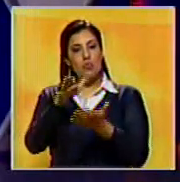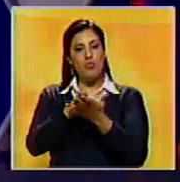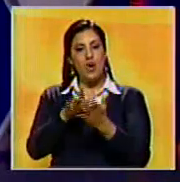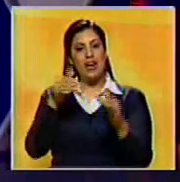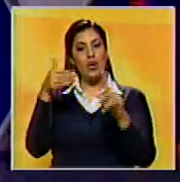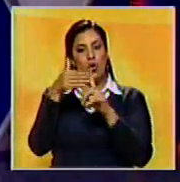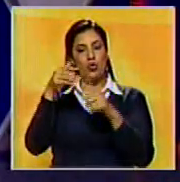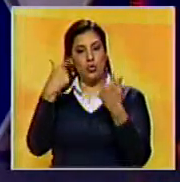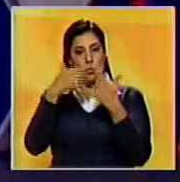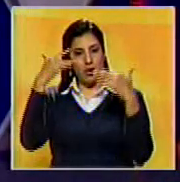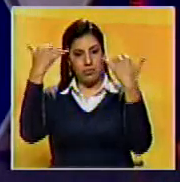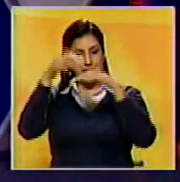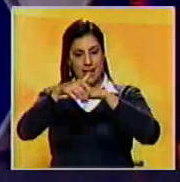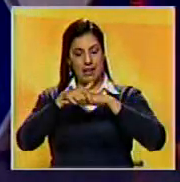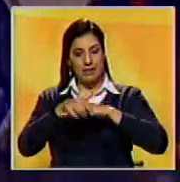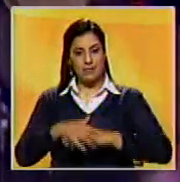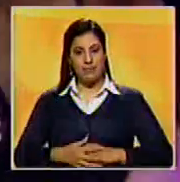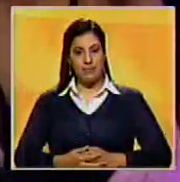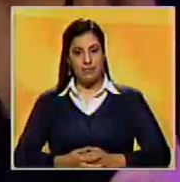del atentado en Manchester.